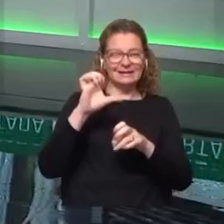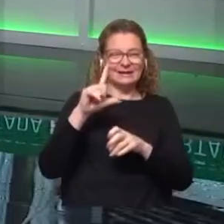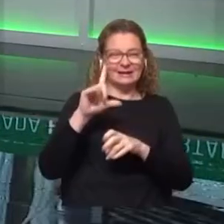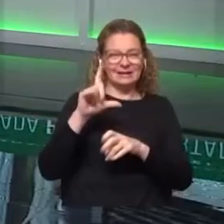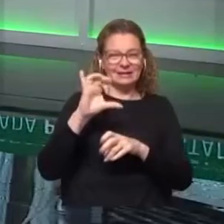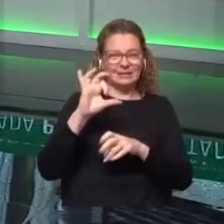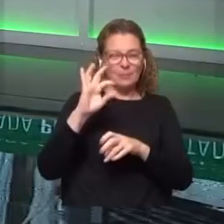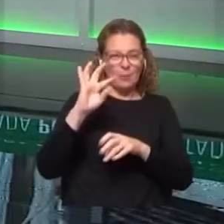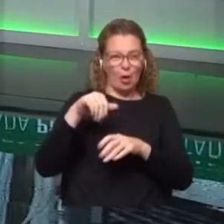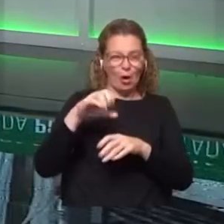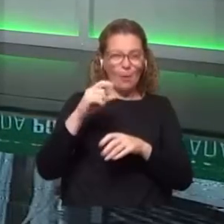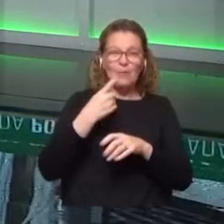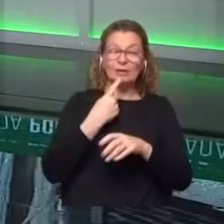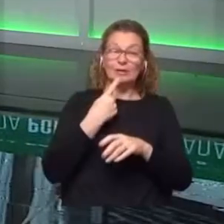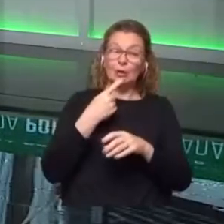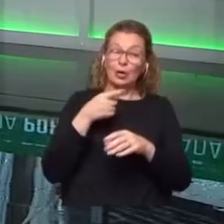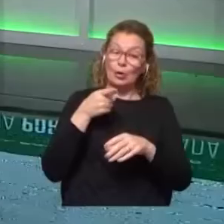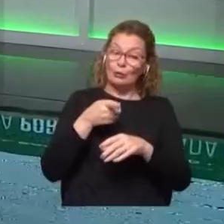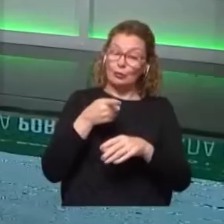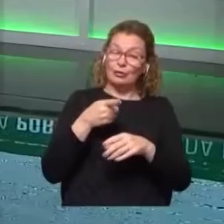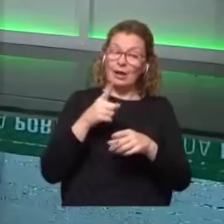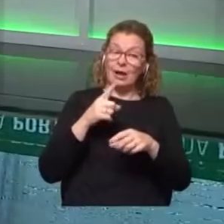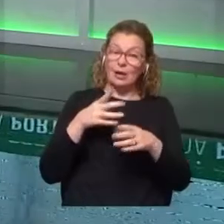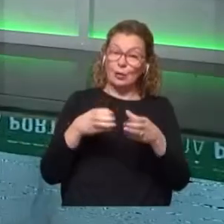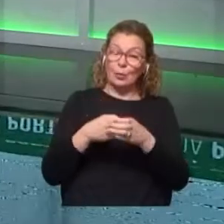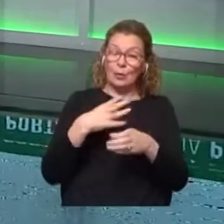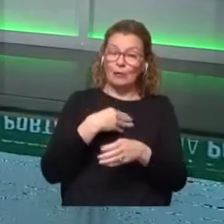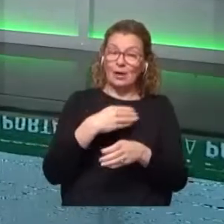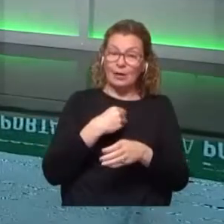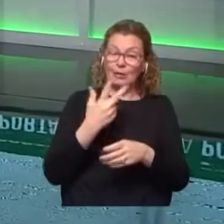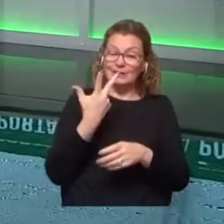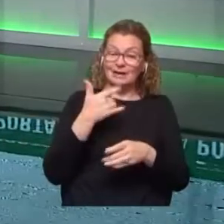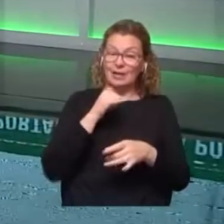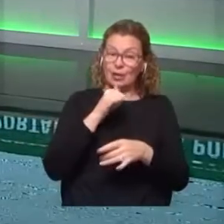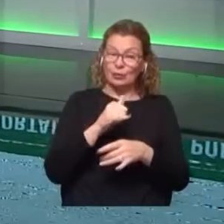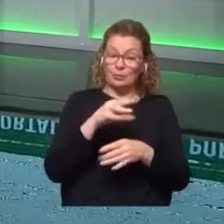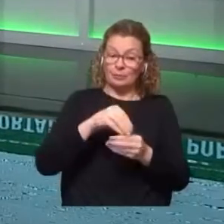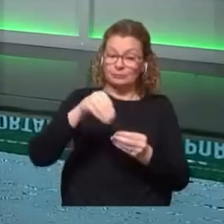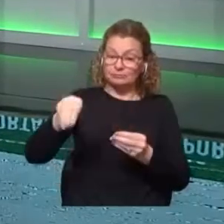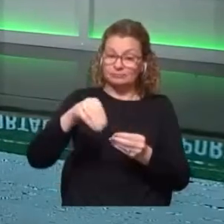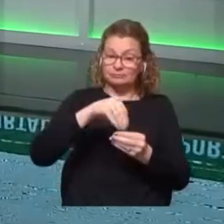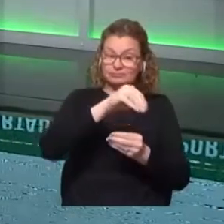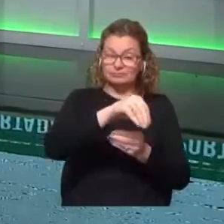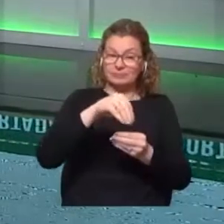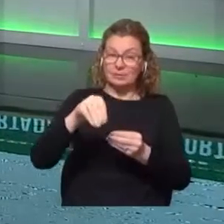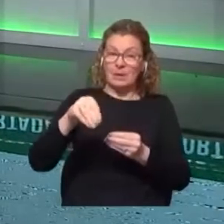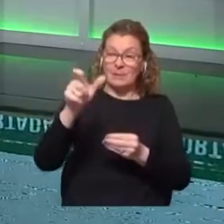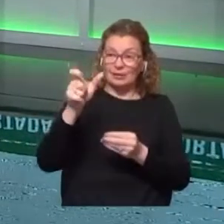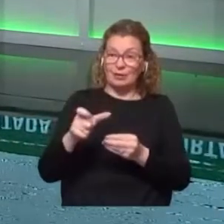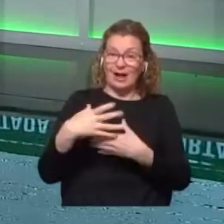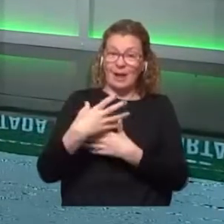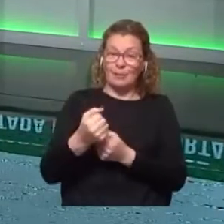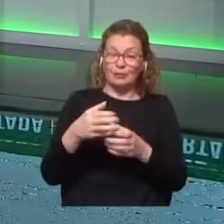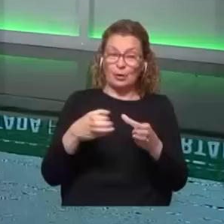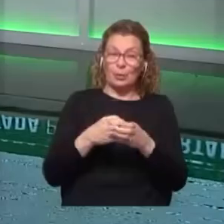partido nacional como responsable un caso ese no sé donde hay tres denuncias justamente por asignaciones directas a militantes que